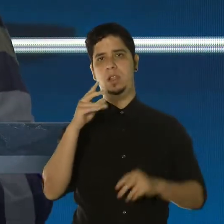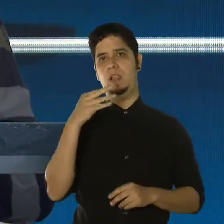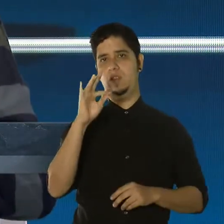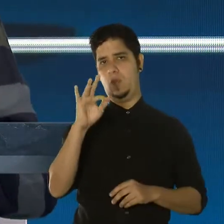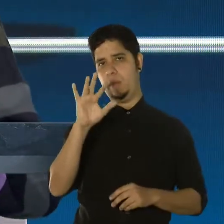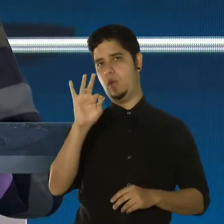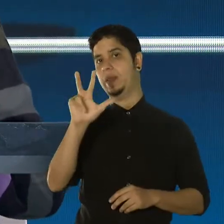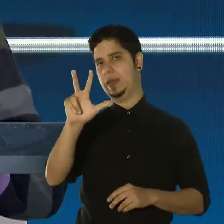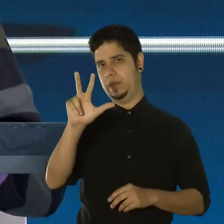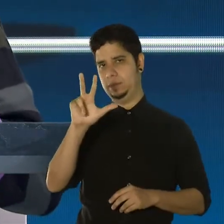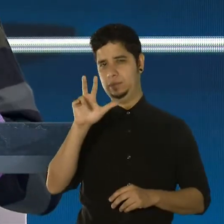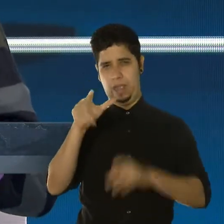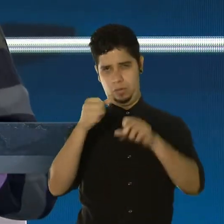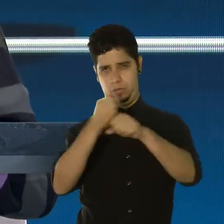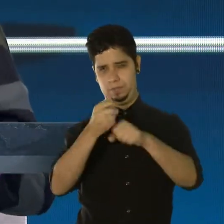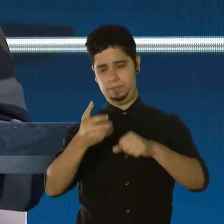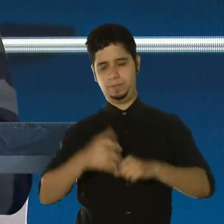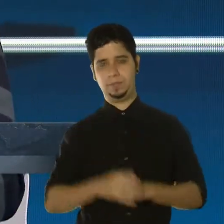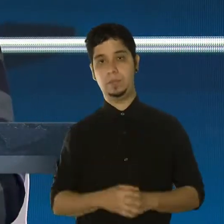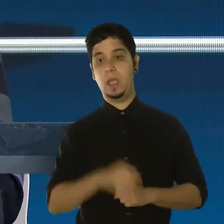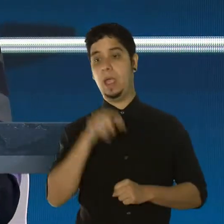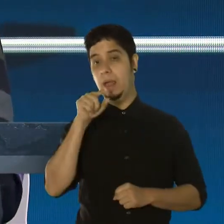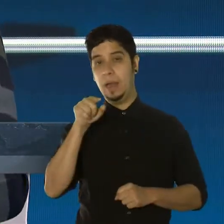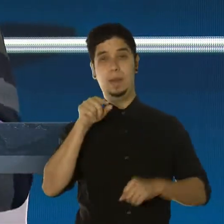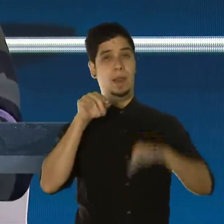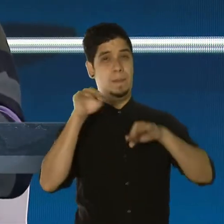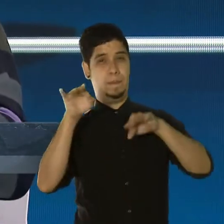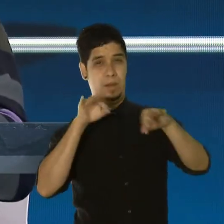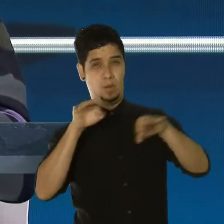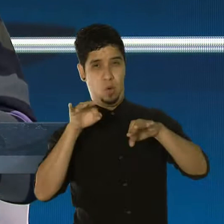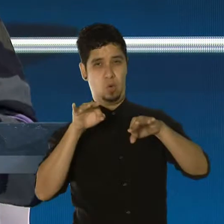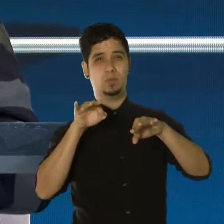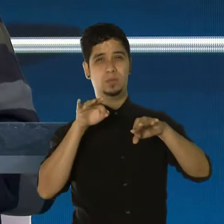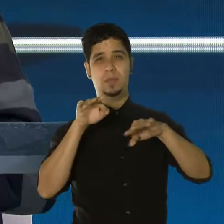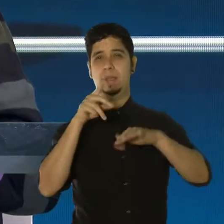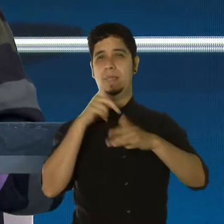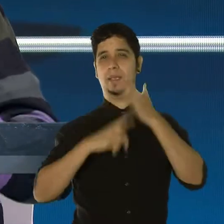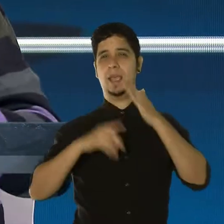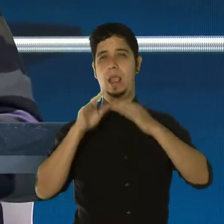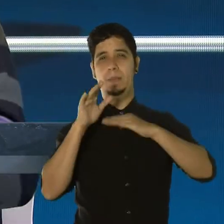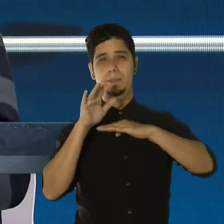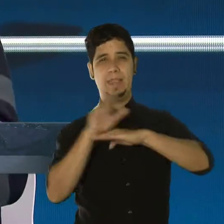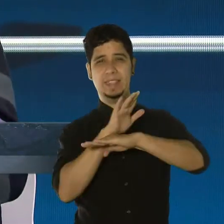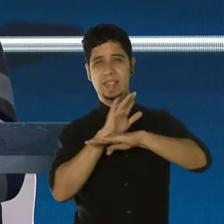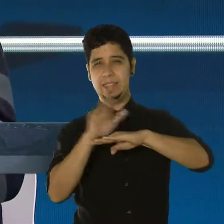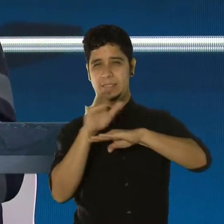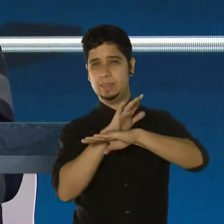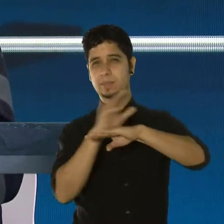1993, señaló y anticipó que el mercado